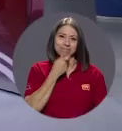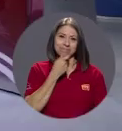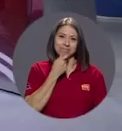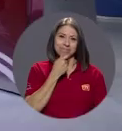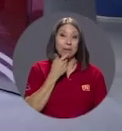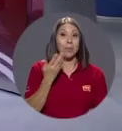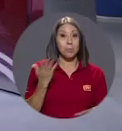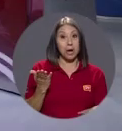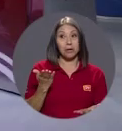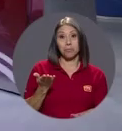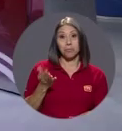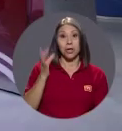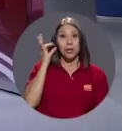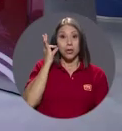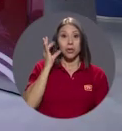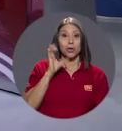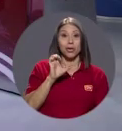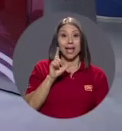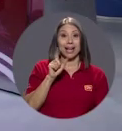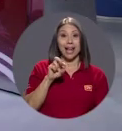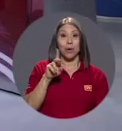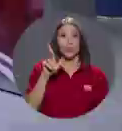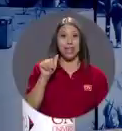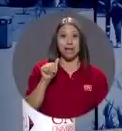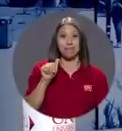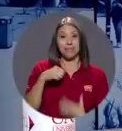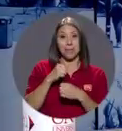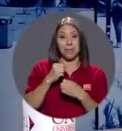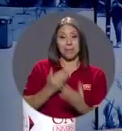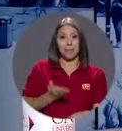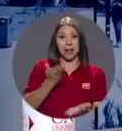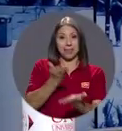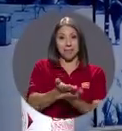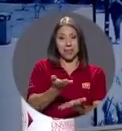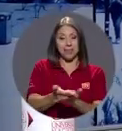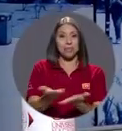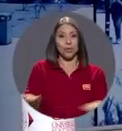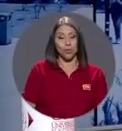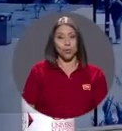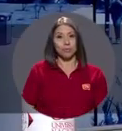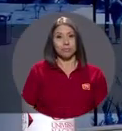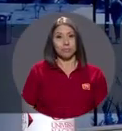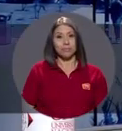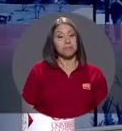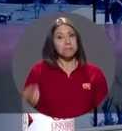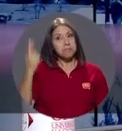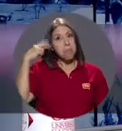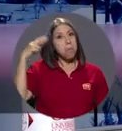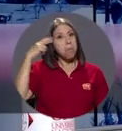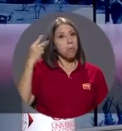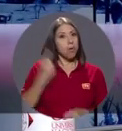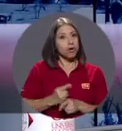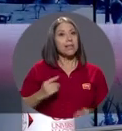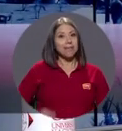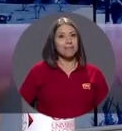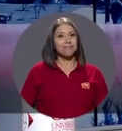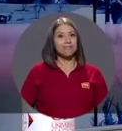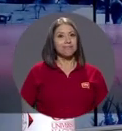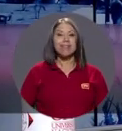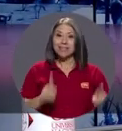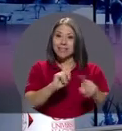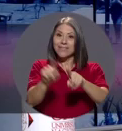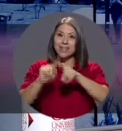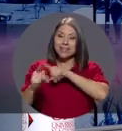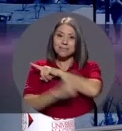Bueno, el planteamiento que hace doña Claudia es sumamente en la vía racional, correcta,